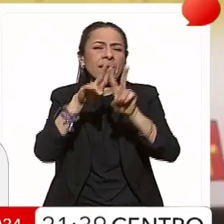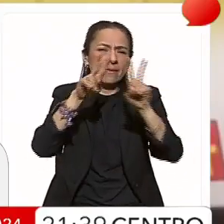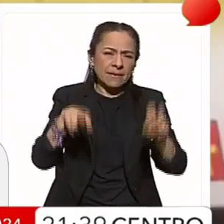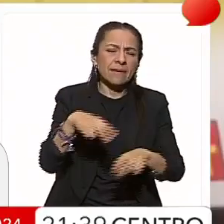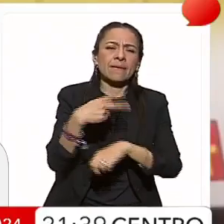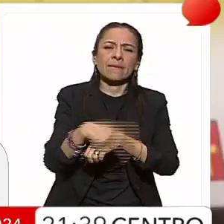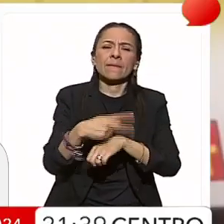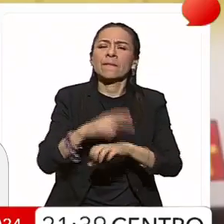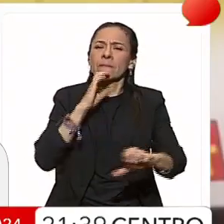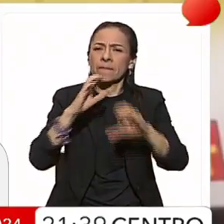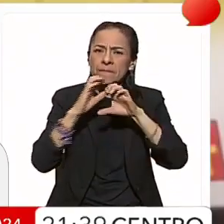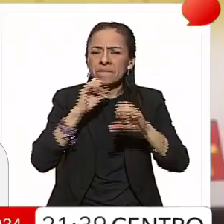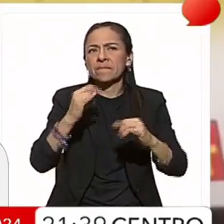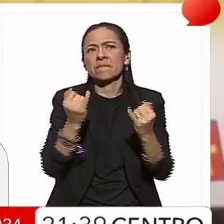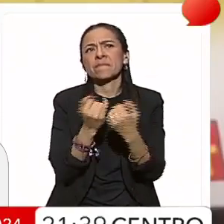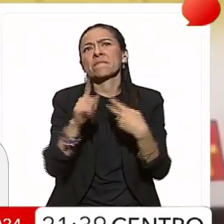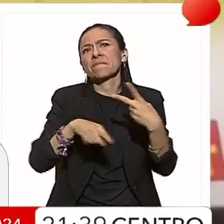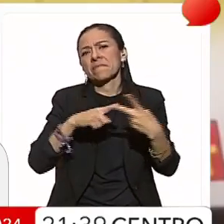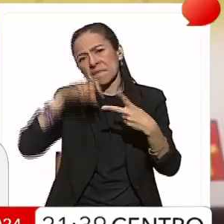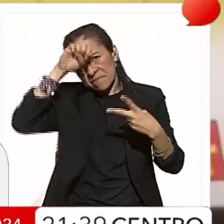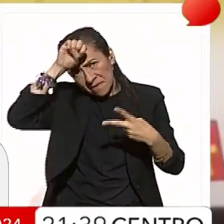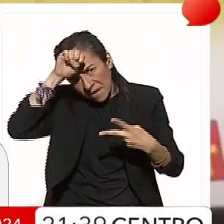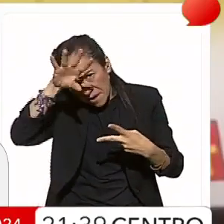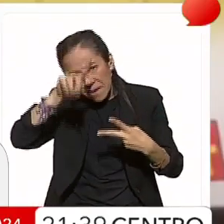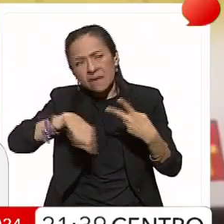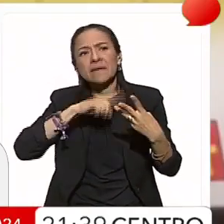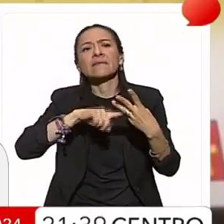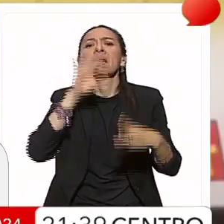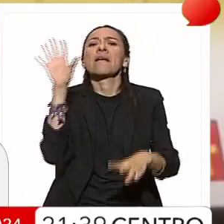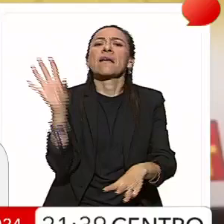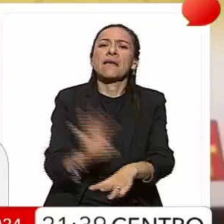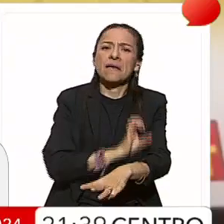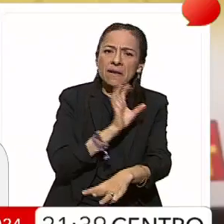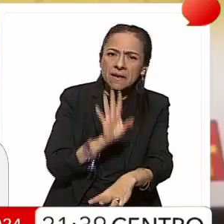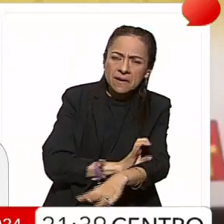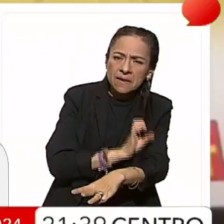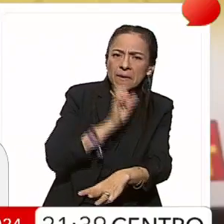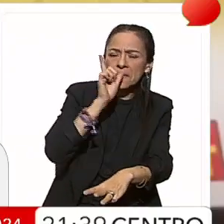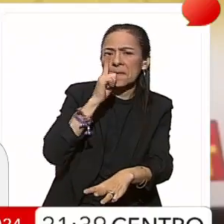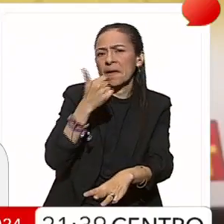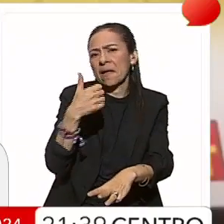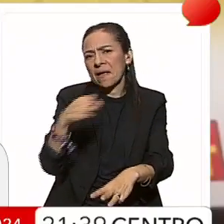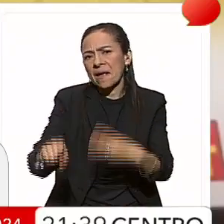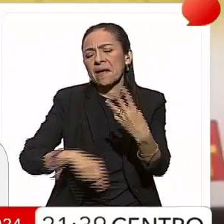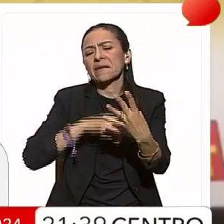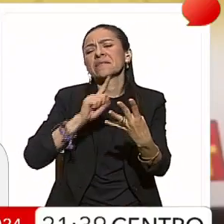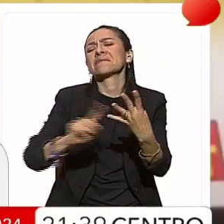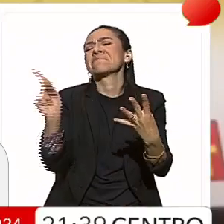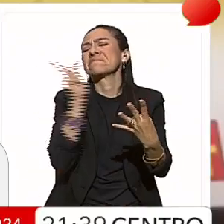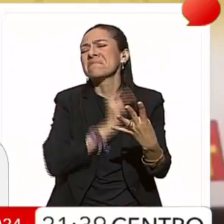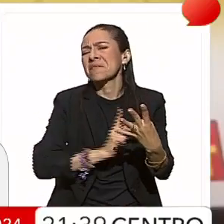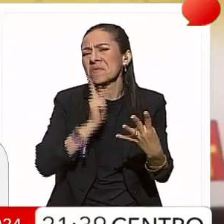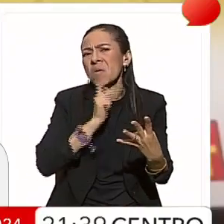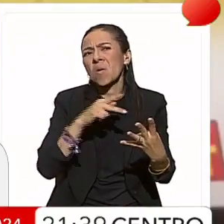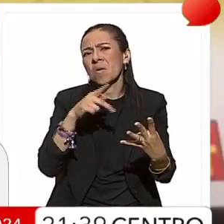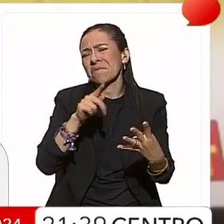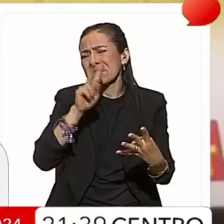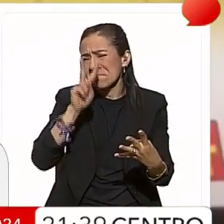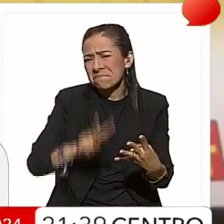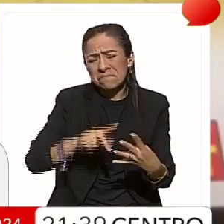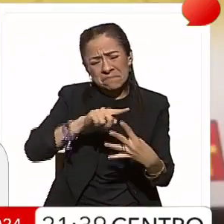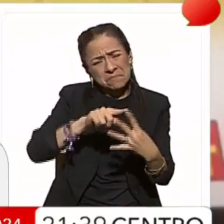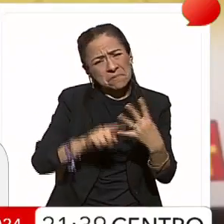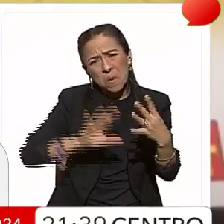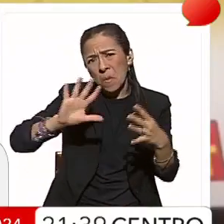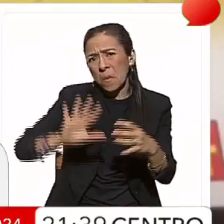materia de minerías, en materia de energía, en materia de petróleos, o sea, todo lo que